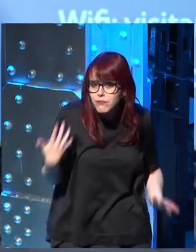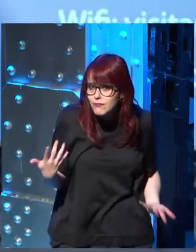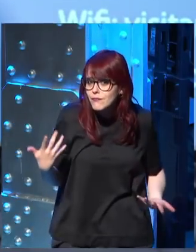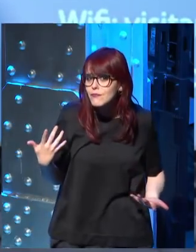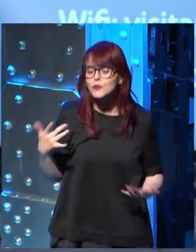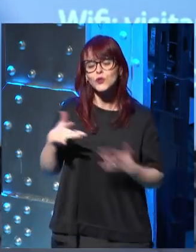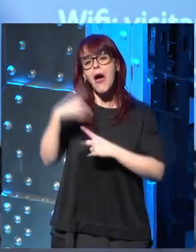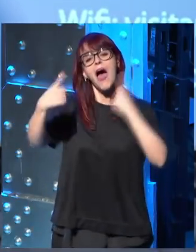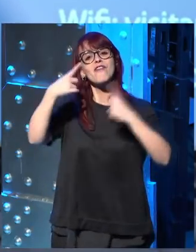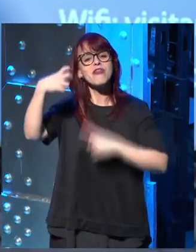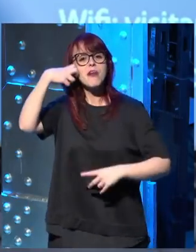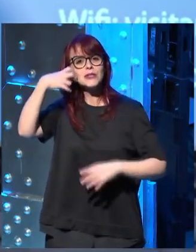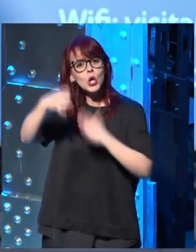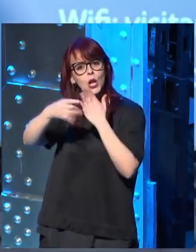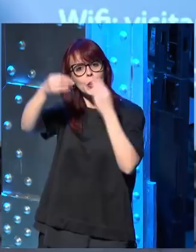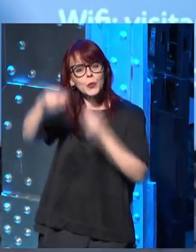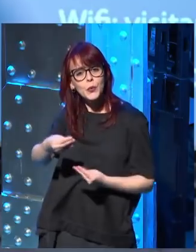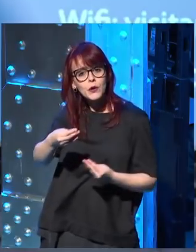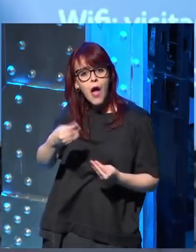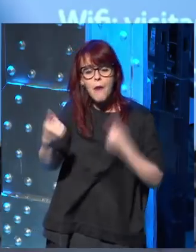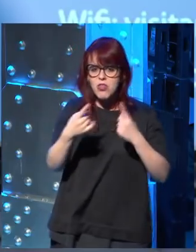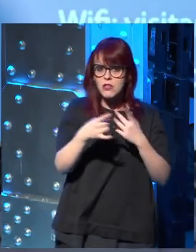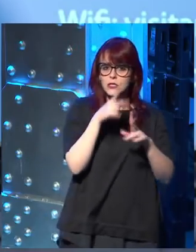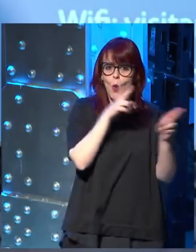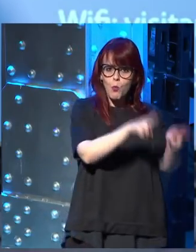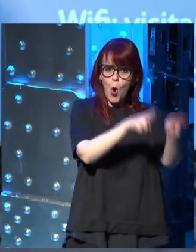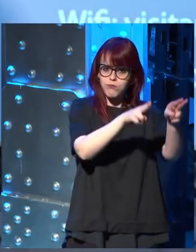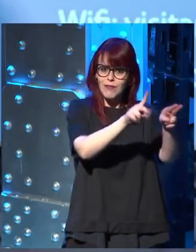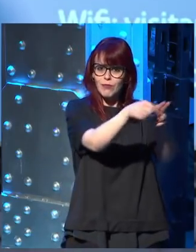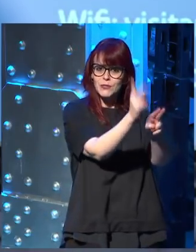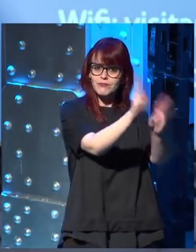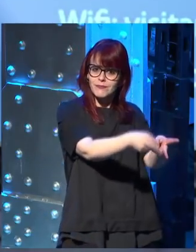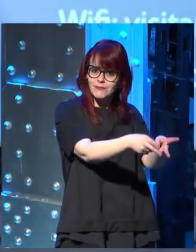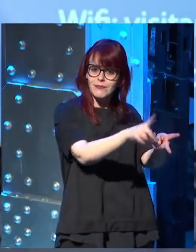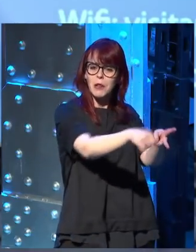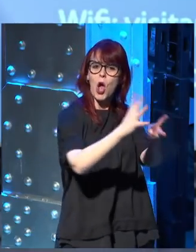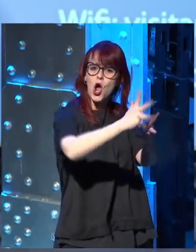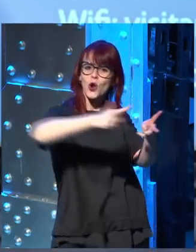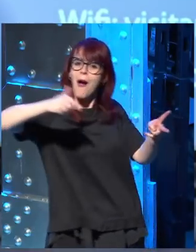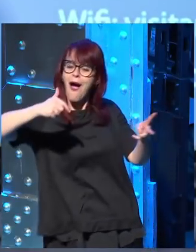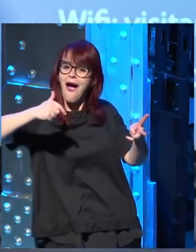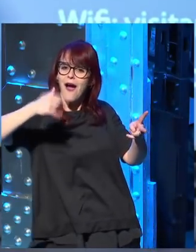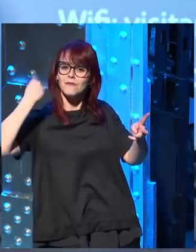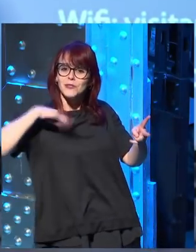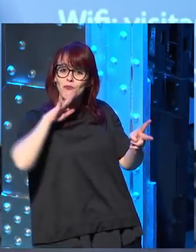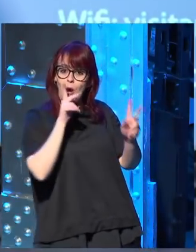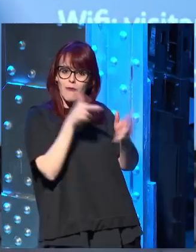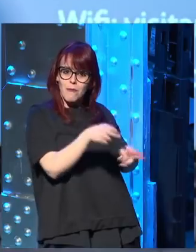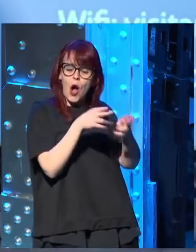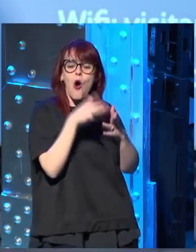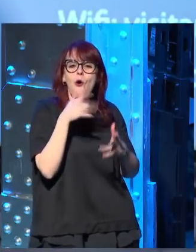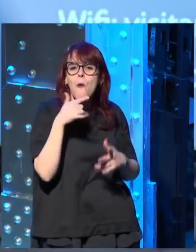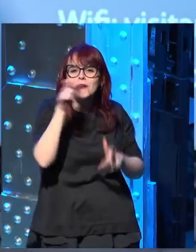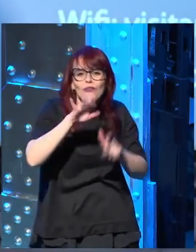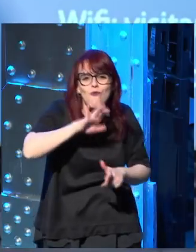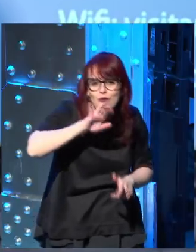A veces los zapatos de buena calidad de un fusilado se los robaba uno de sus verdugos, o alguno de los curiosos que iban a ver los cadáveres cuando empezaba